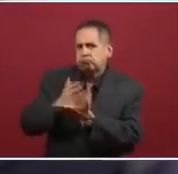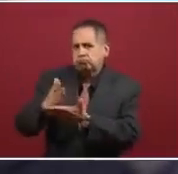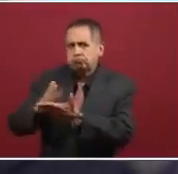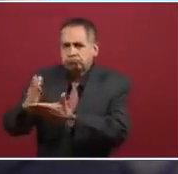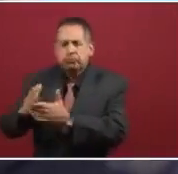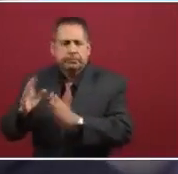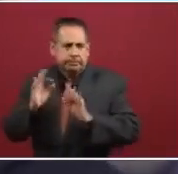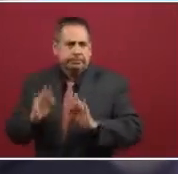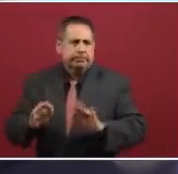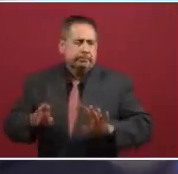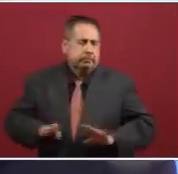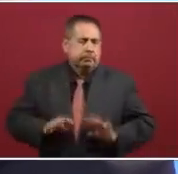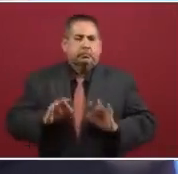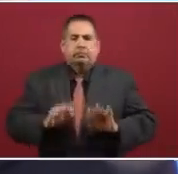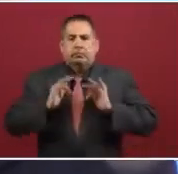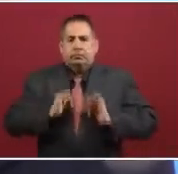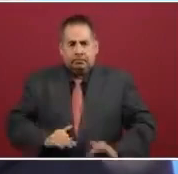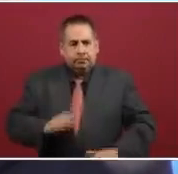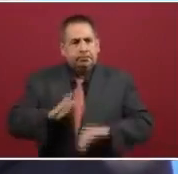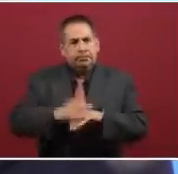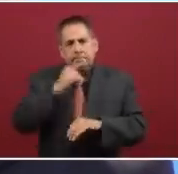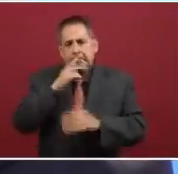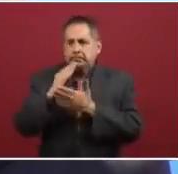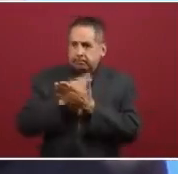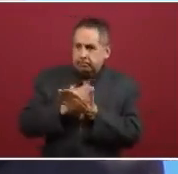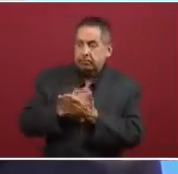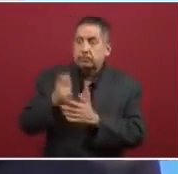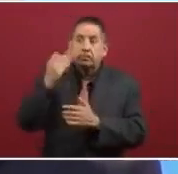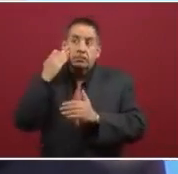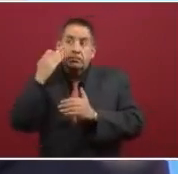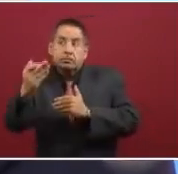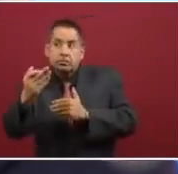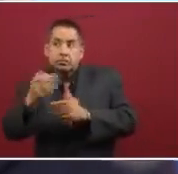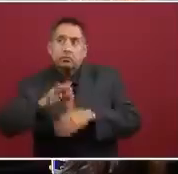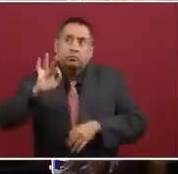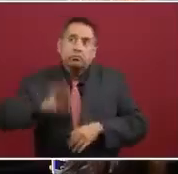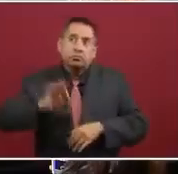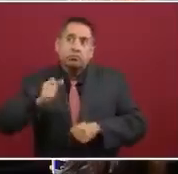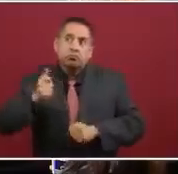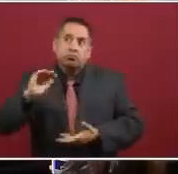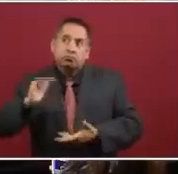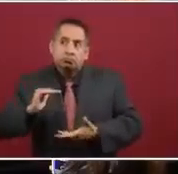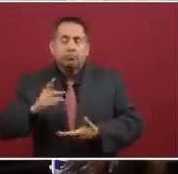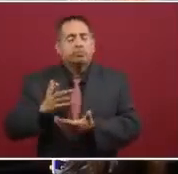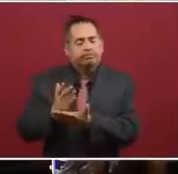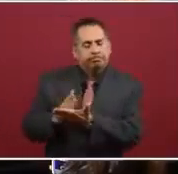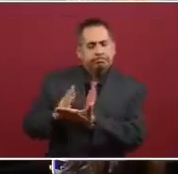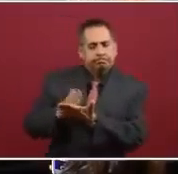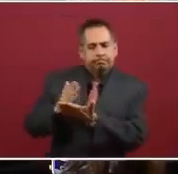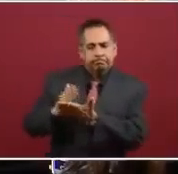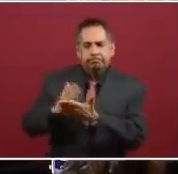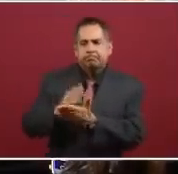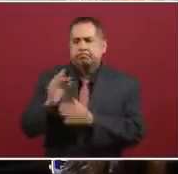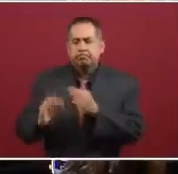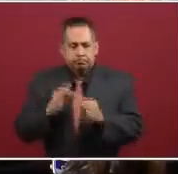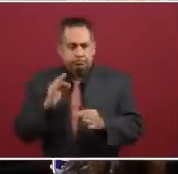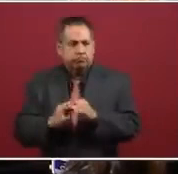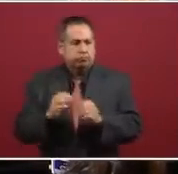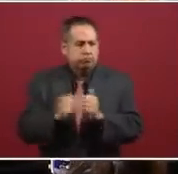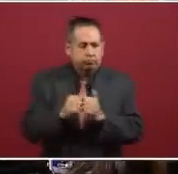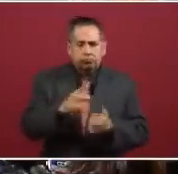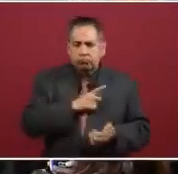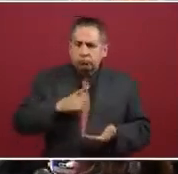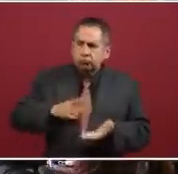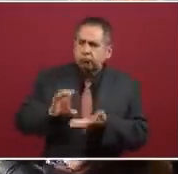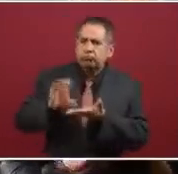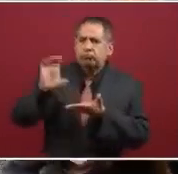mejores condiciones tanto en plazos como en tasas en relación con emisiones de deuda